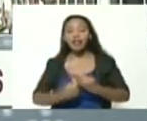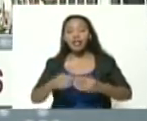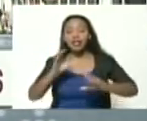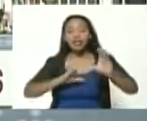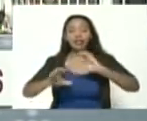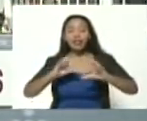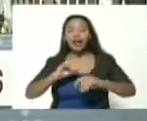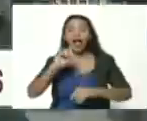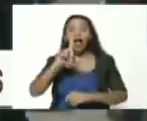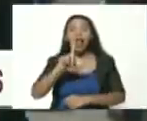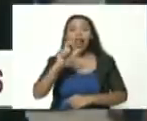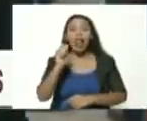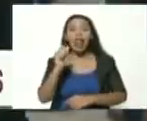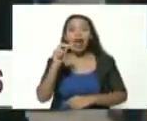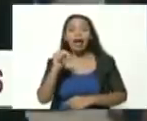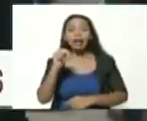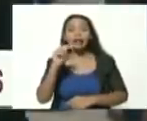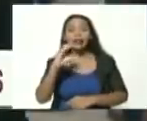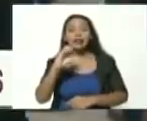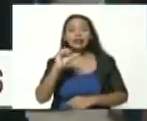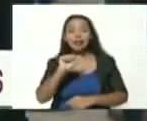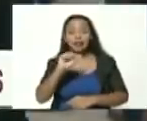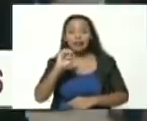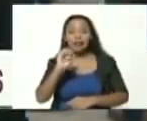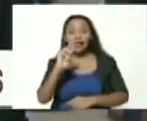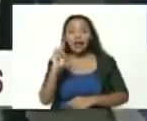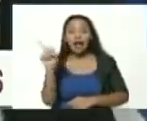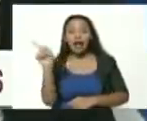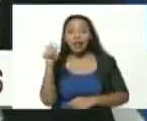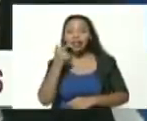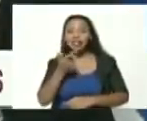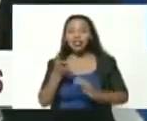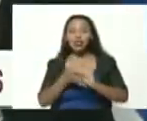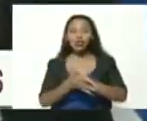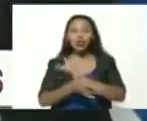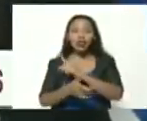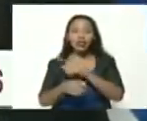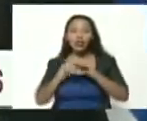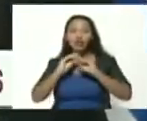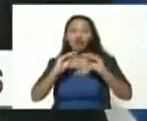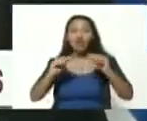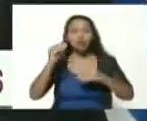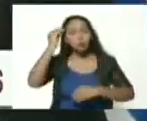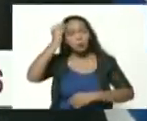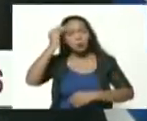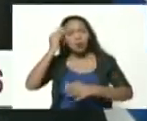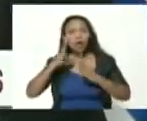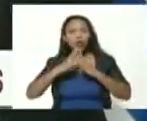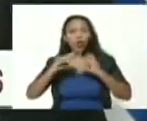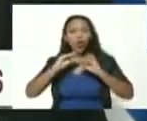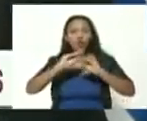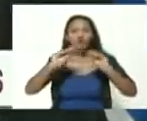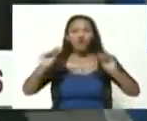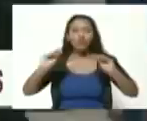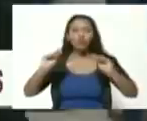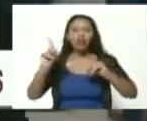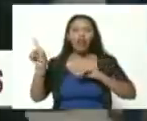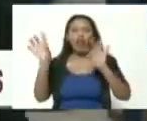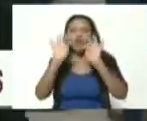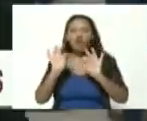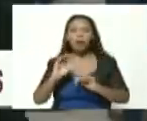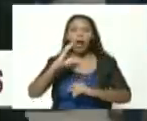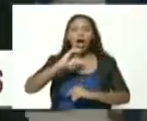Lancet, donde allí decía algo que debe llamarnos a la reflexión a todos. el mecanismo